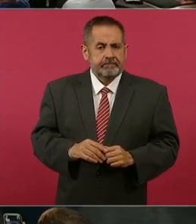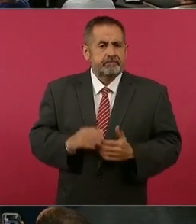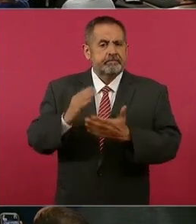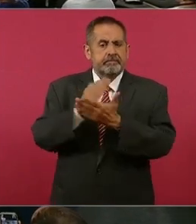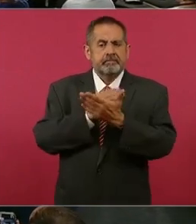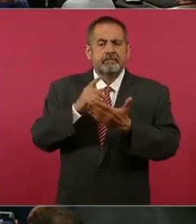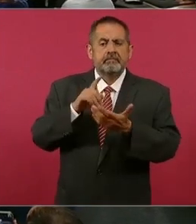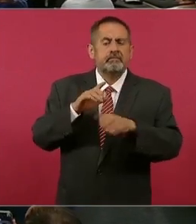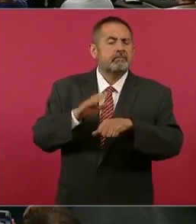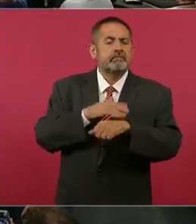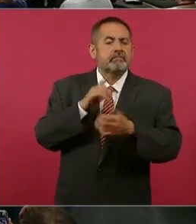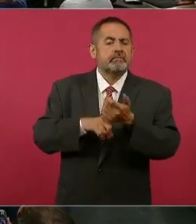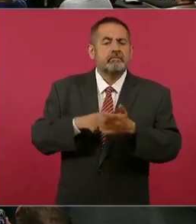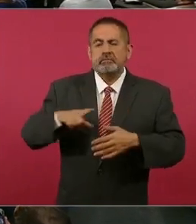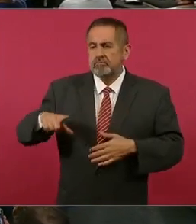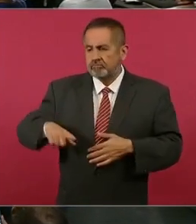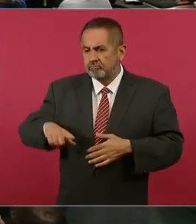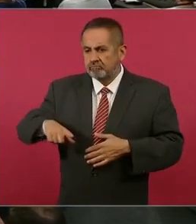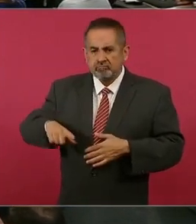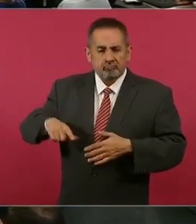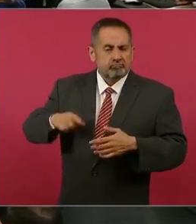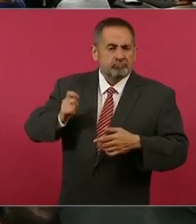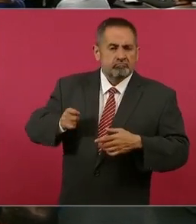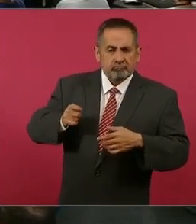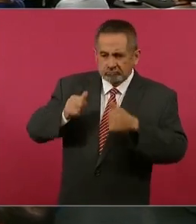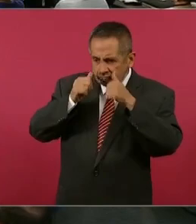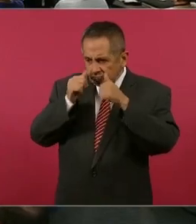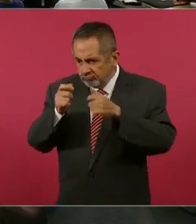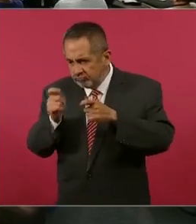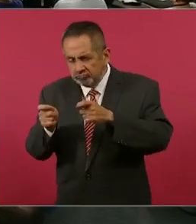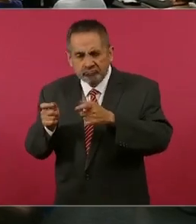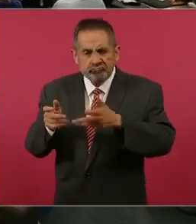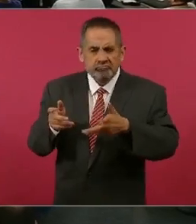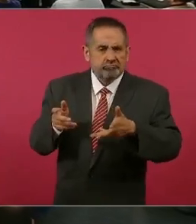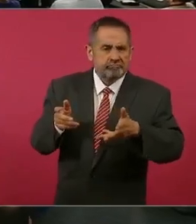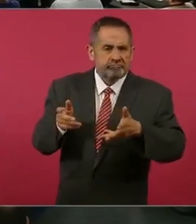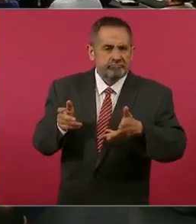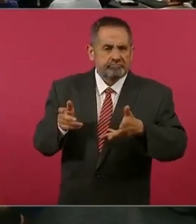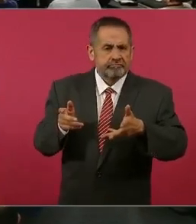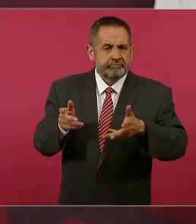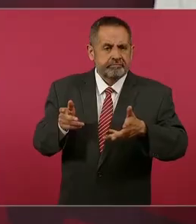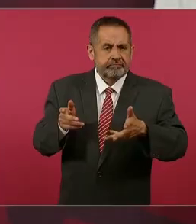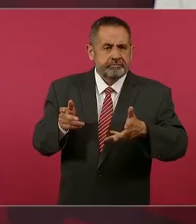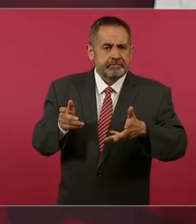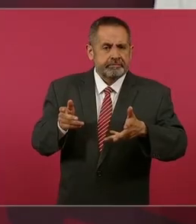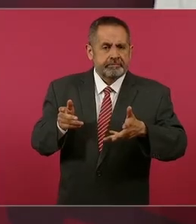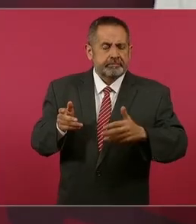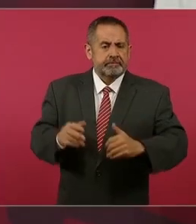el gobierno esté haciendo